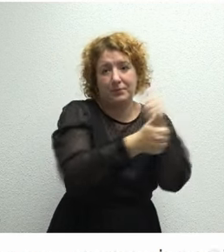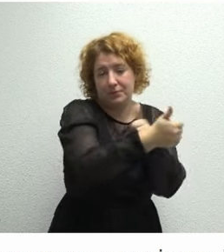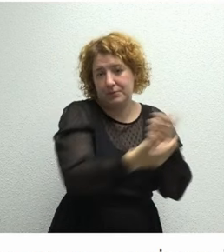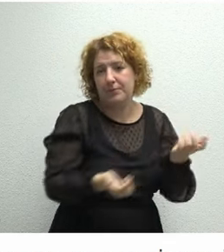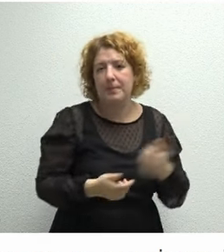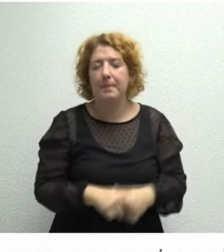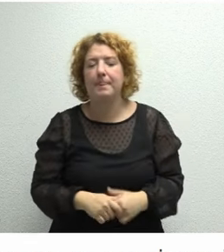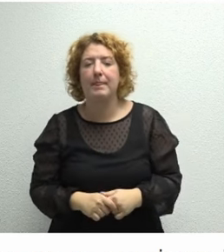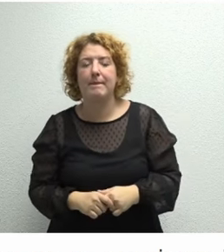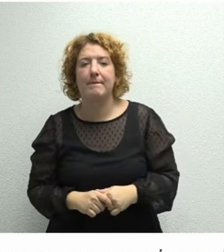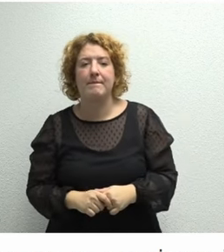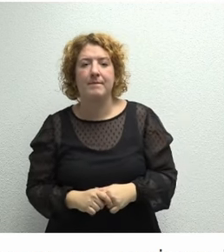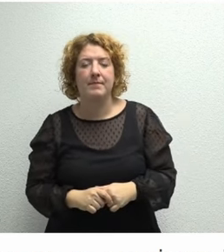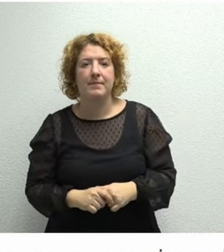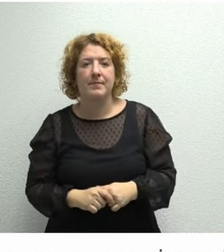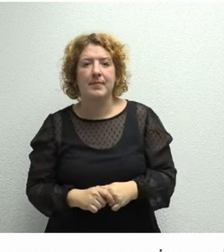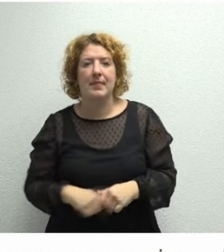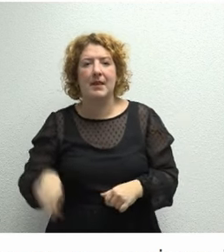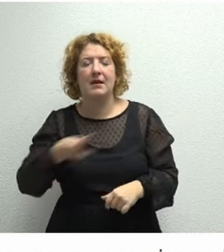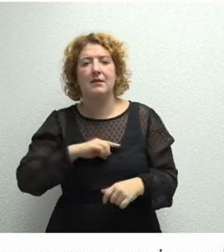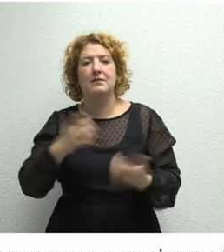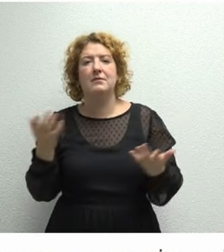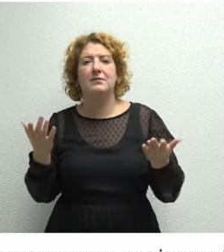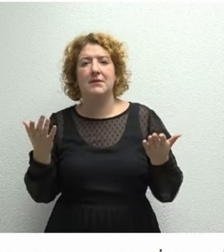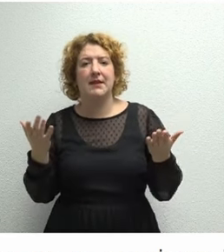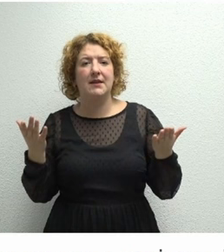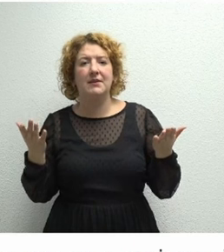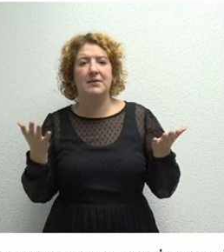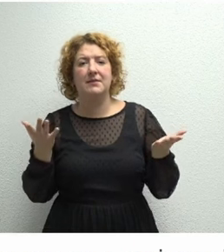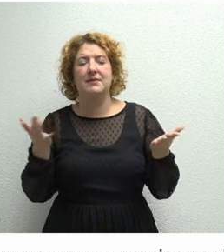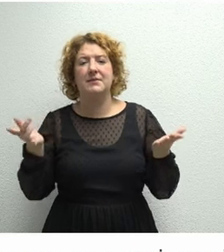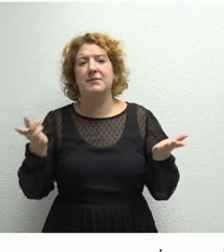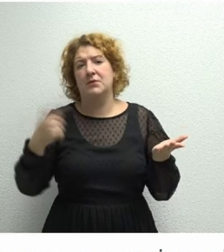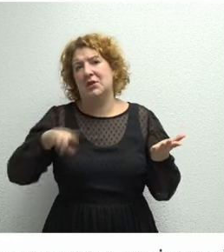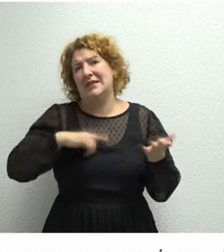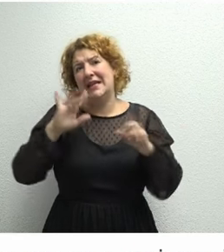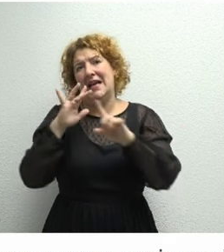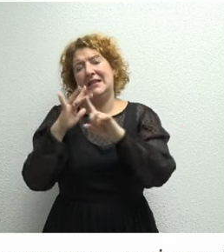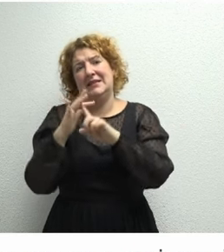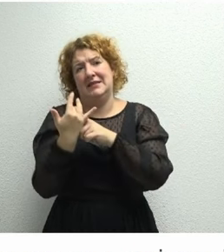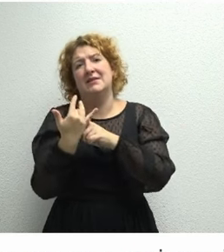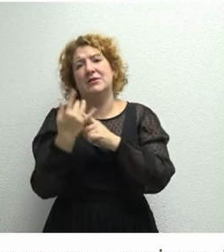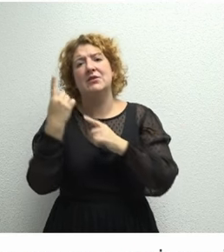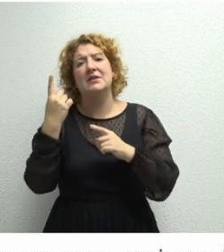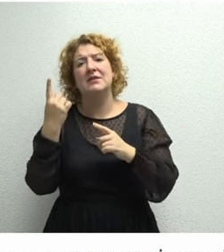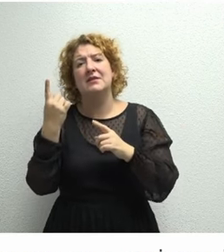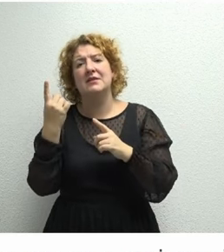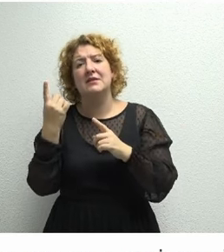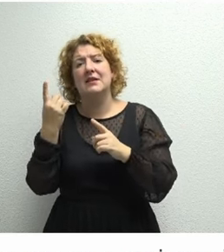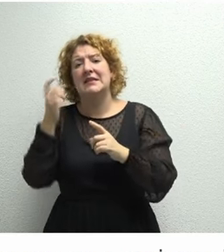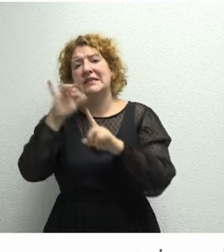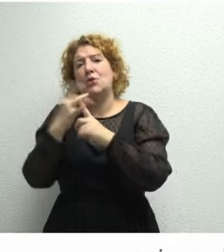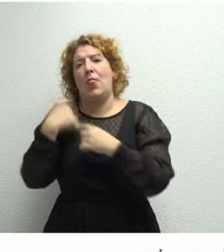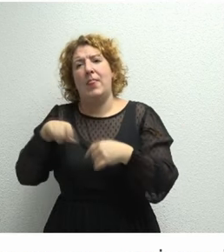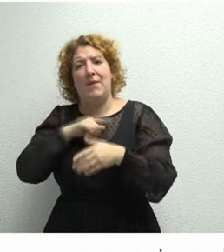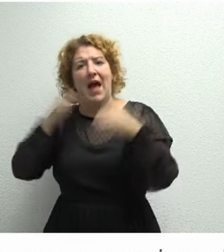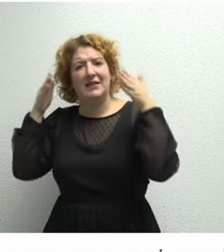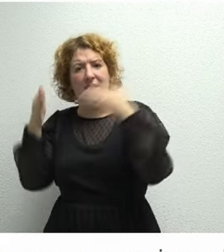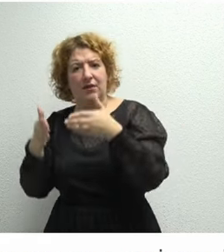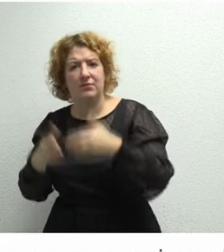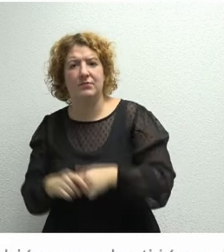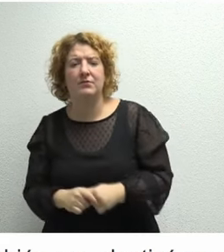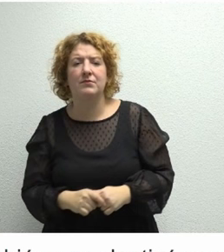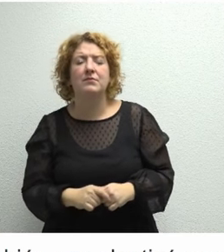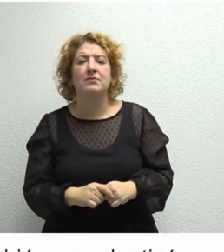teníamos sobre todo Ellos tenían que dar atención a otras situaciones Por qué traigo todo esto aquí porque para nosotros eh